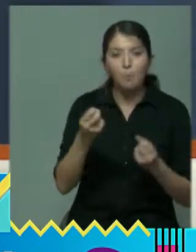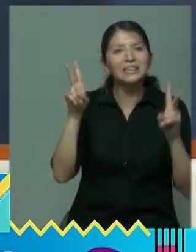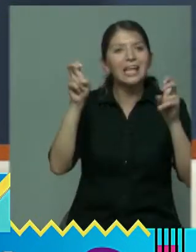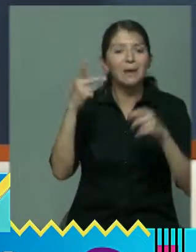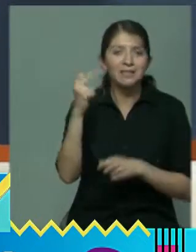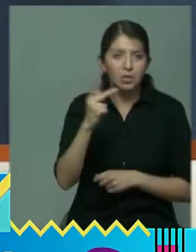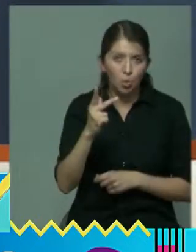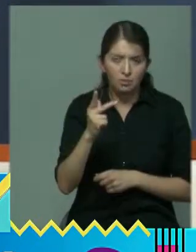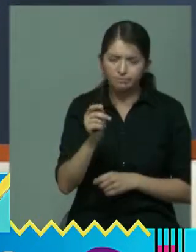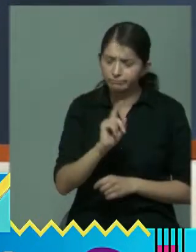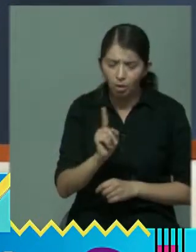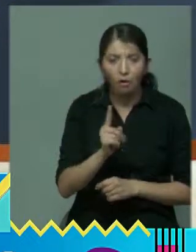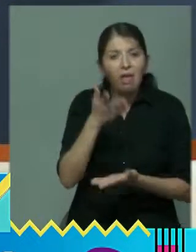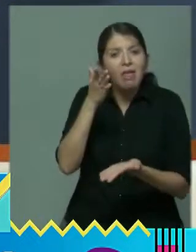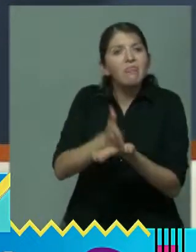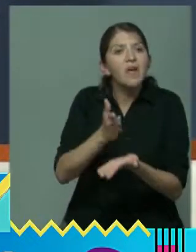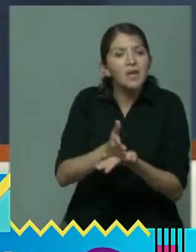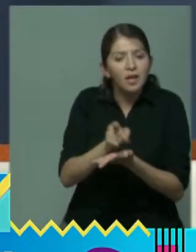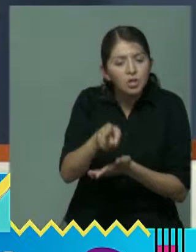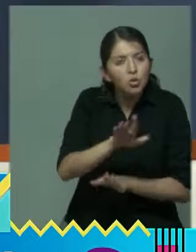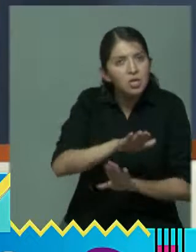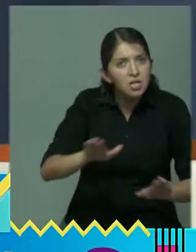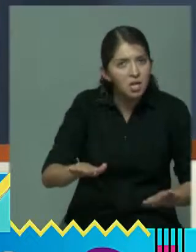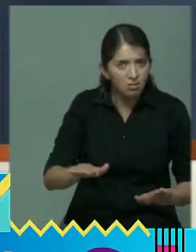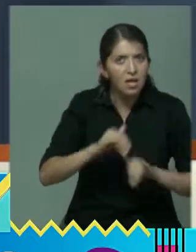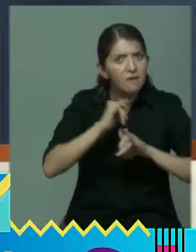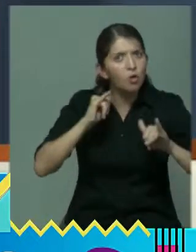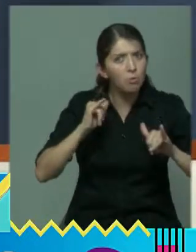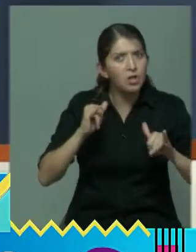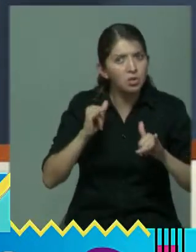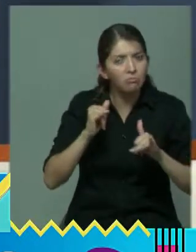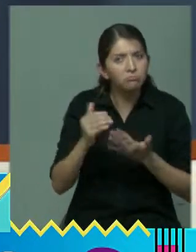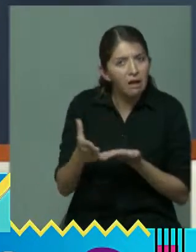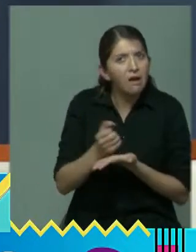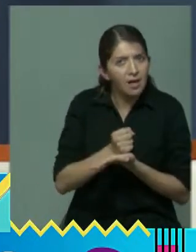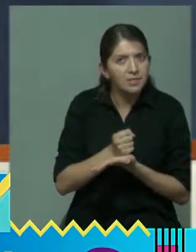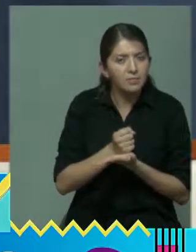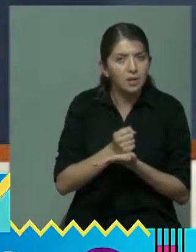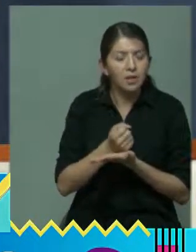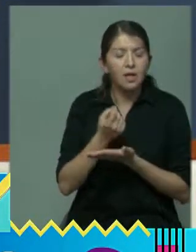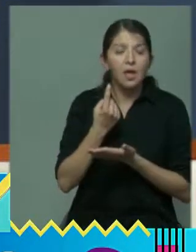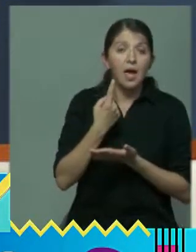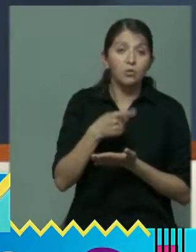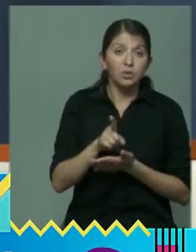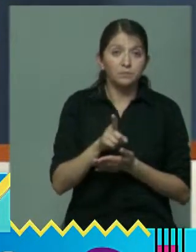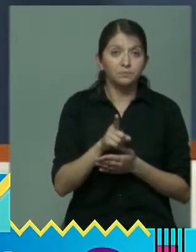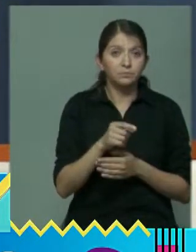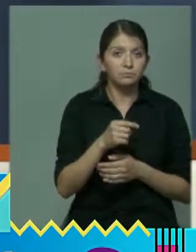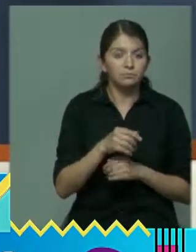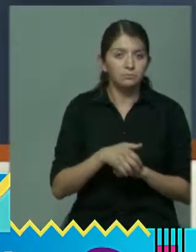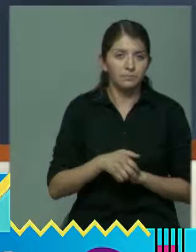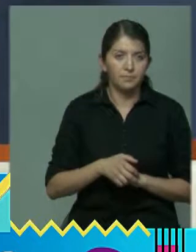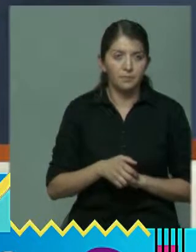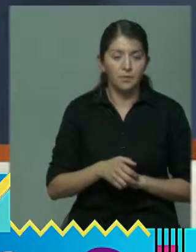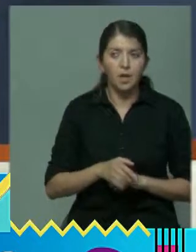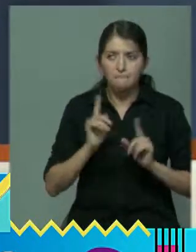realidad es un derecho de los chicos a recibirla, ¿sí? Eso se está violando, entonces realmente es una situación muy grave, que es un poco